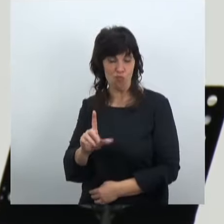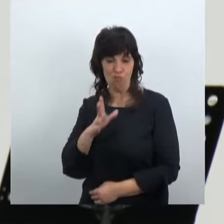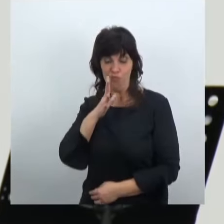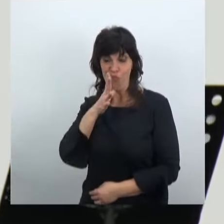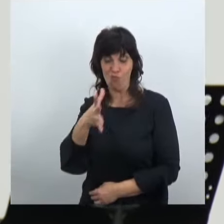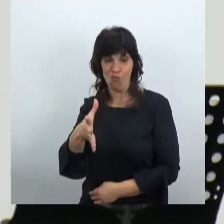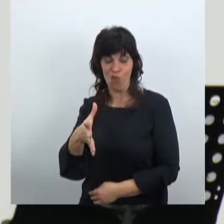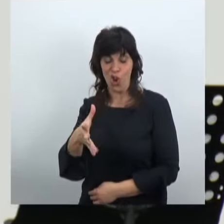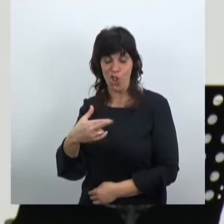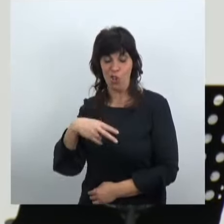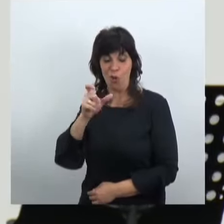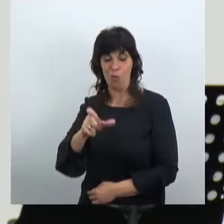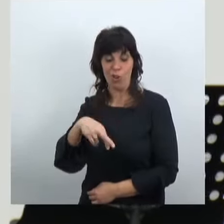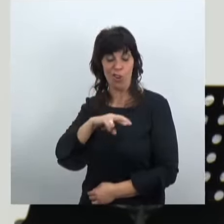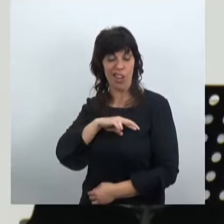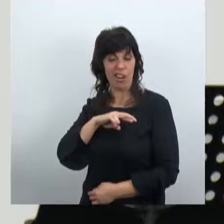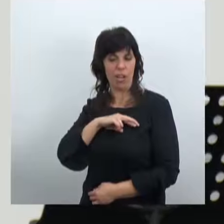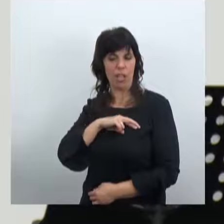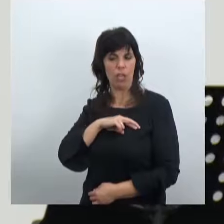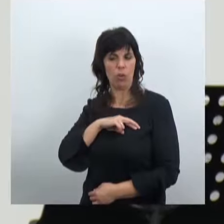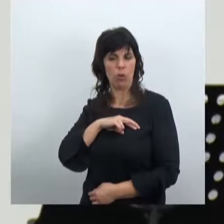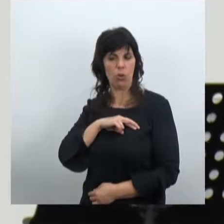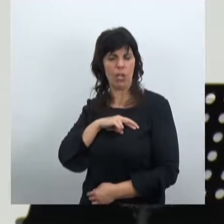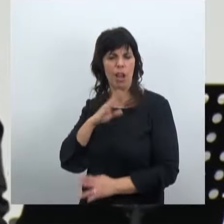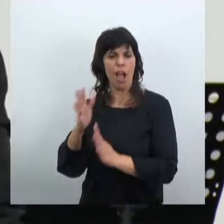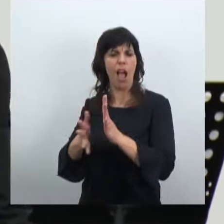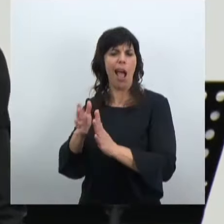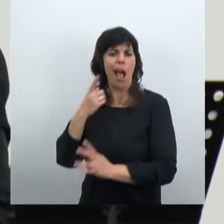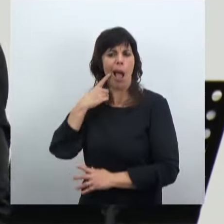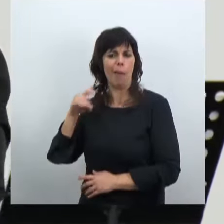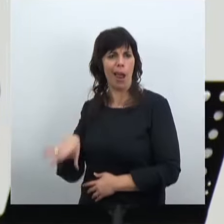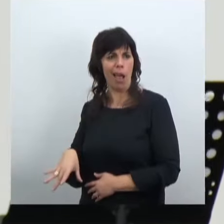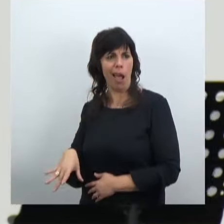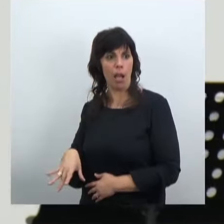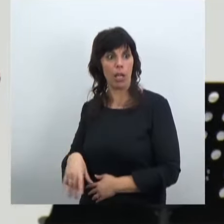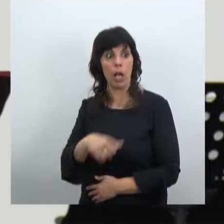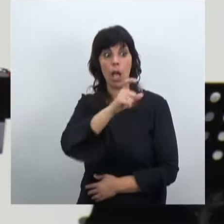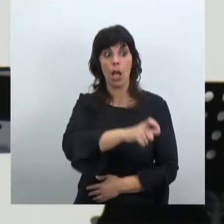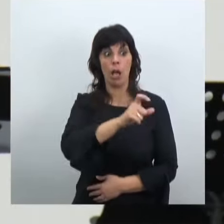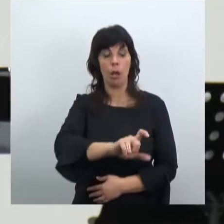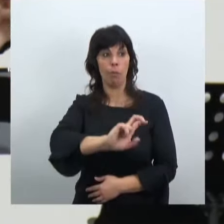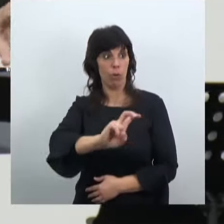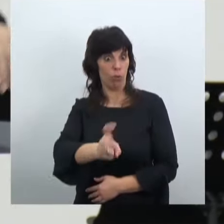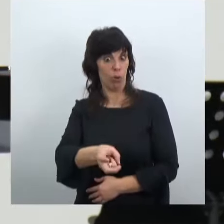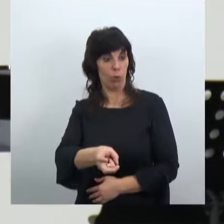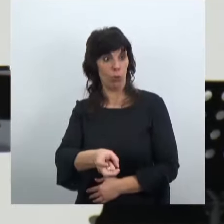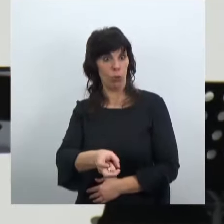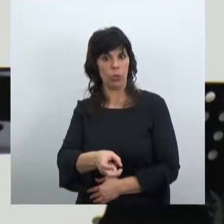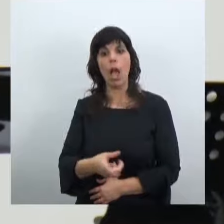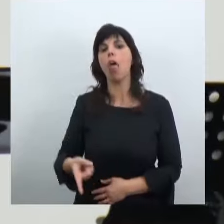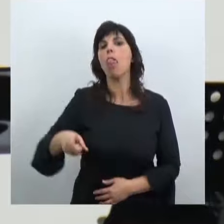cielo, sino a ti, para impresionarte. Y además, gente religiosa juzga lo